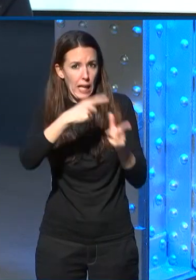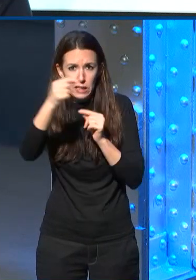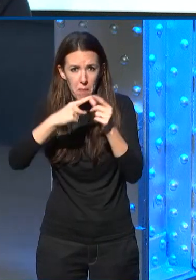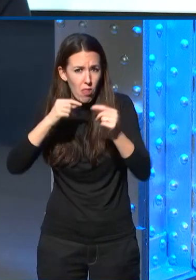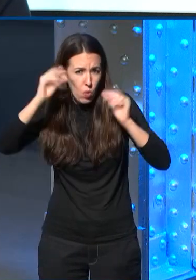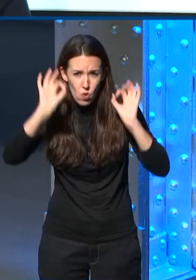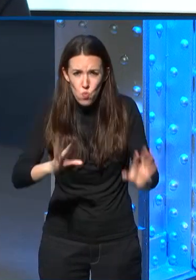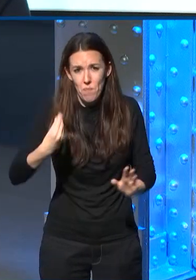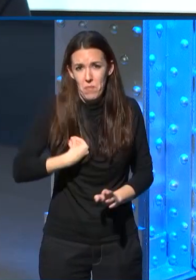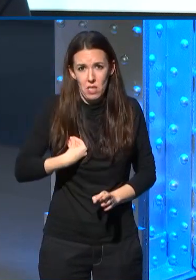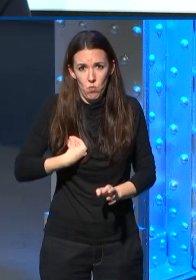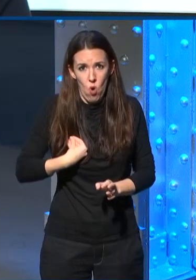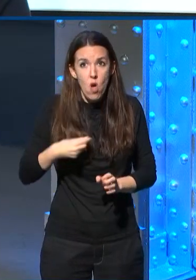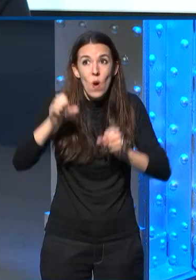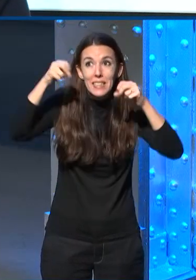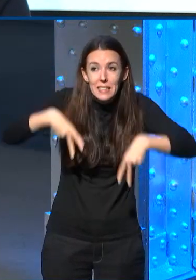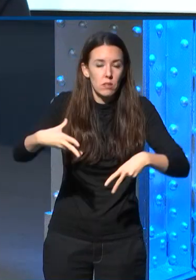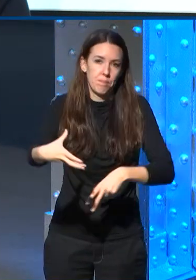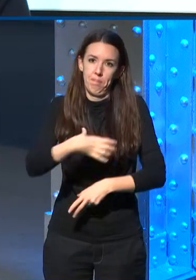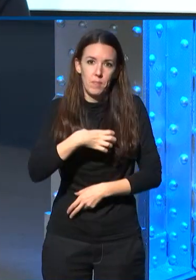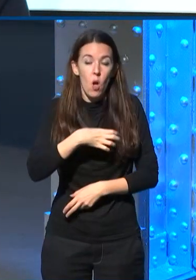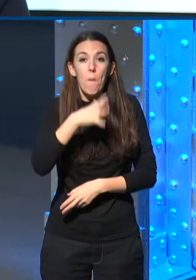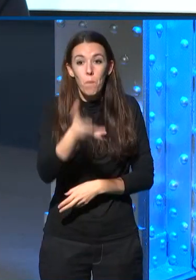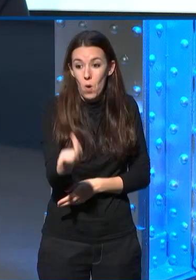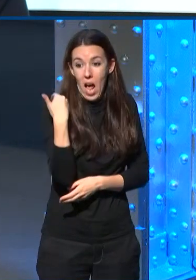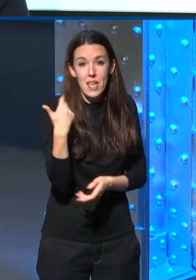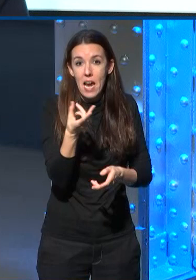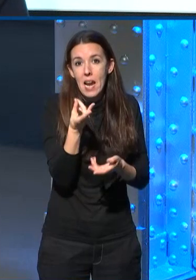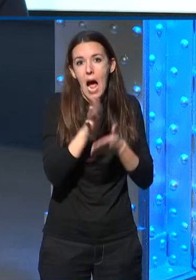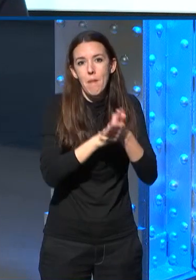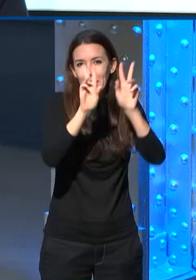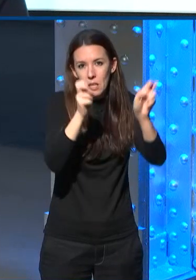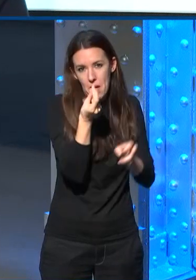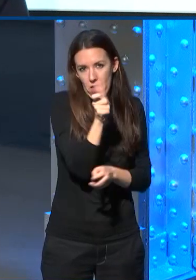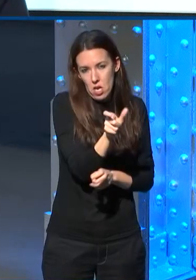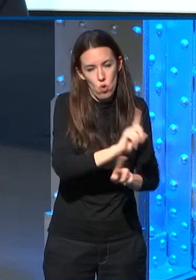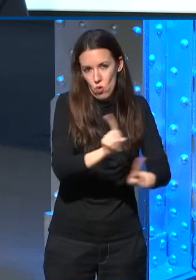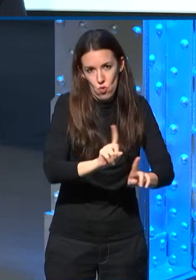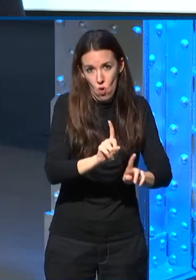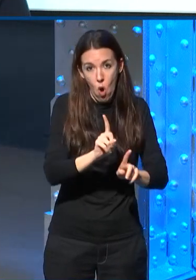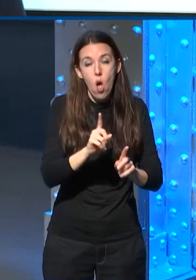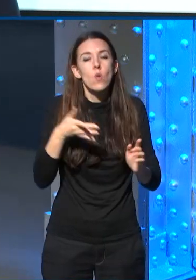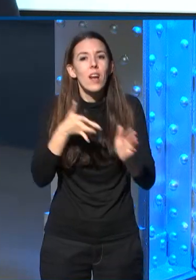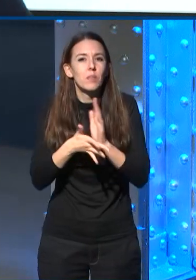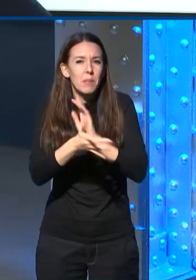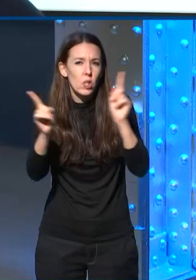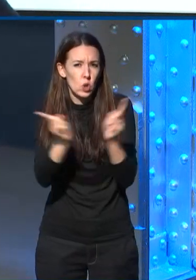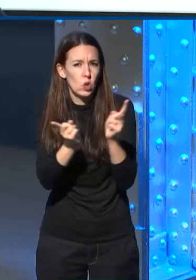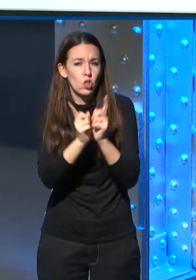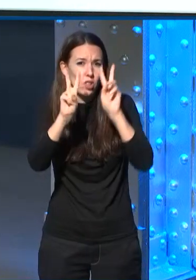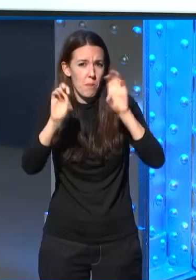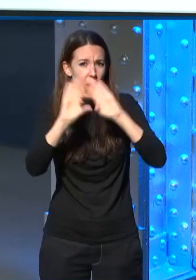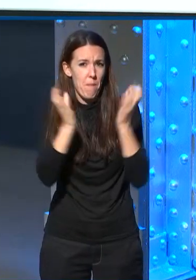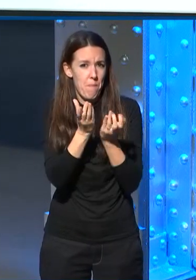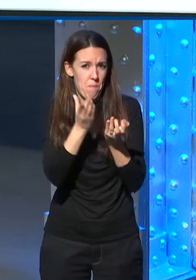podemos estar sin el espacio. Por eso ayer nos habló de dinero. Y una breve historia de la exploración de Marte, que